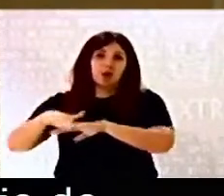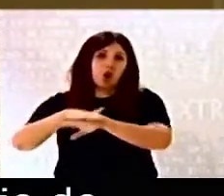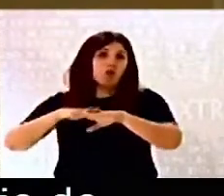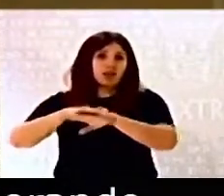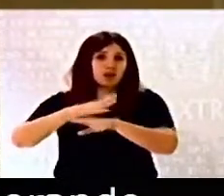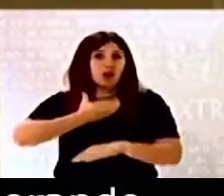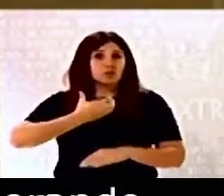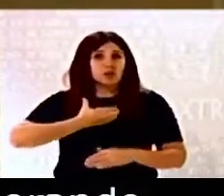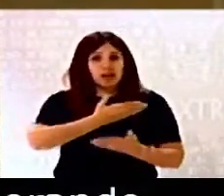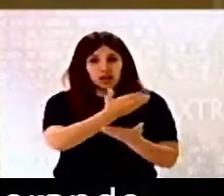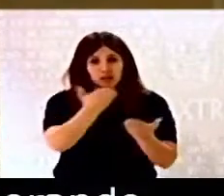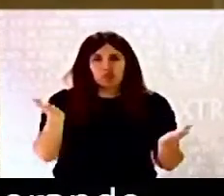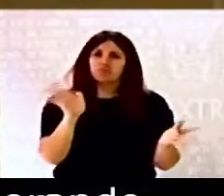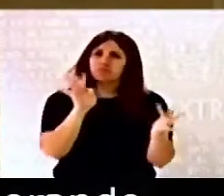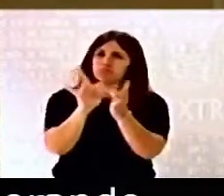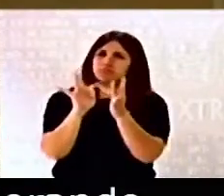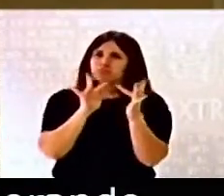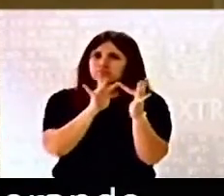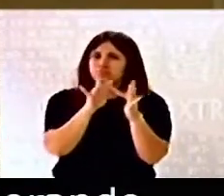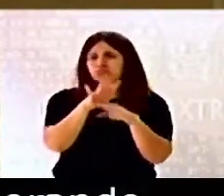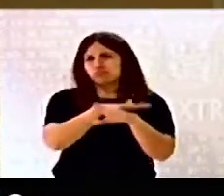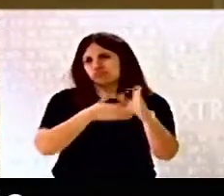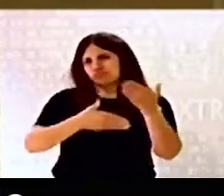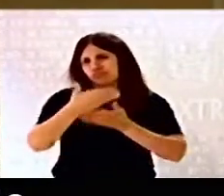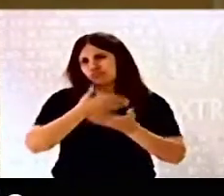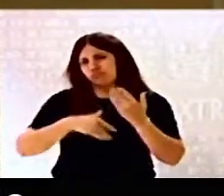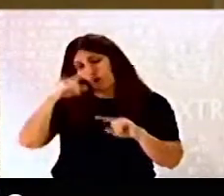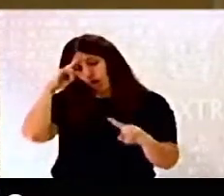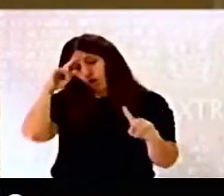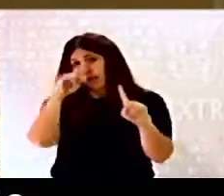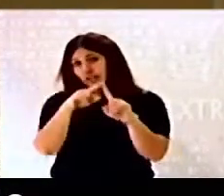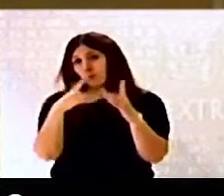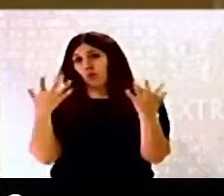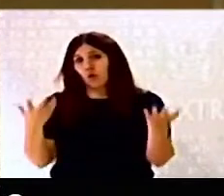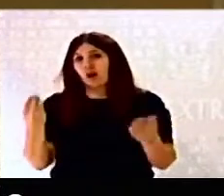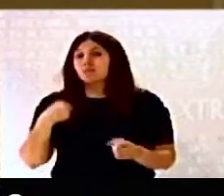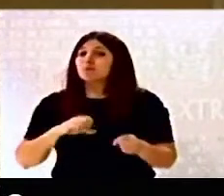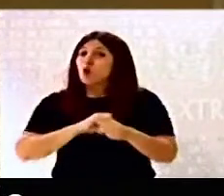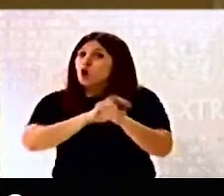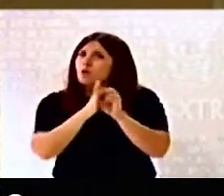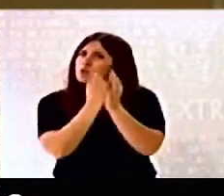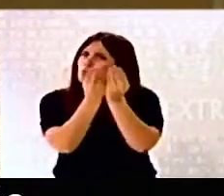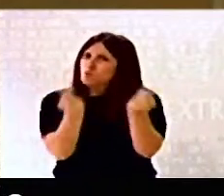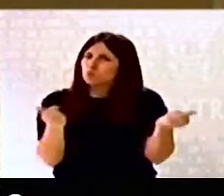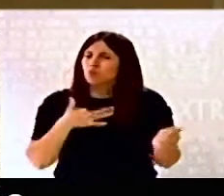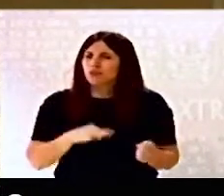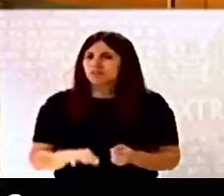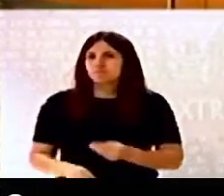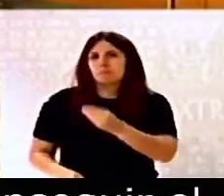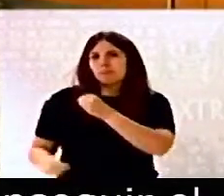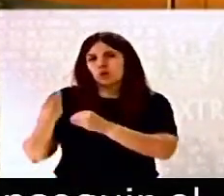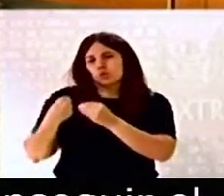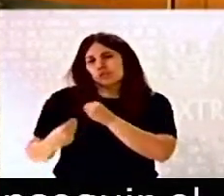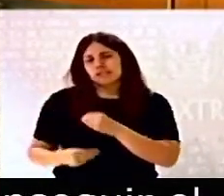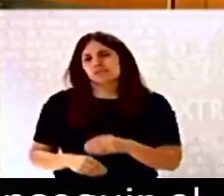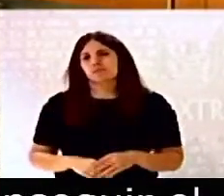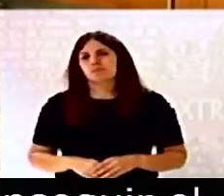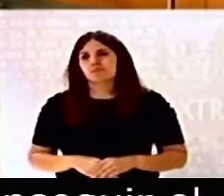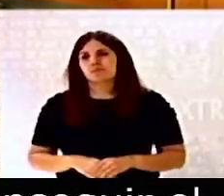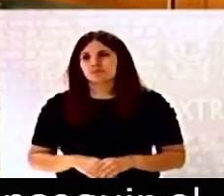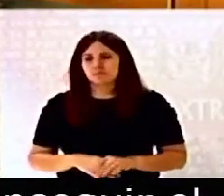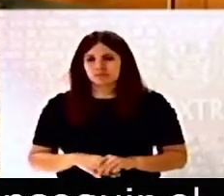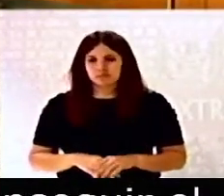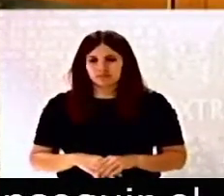locales para conseguir el mejor fin de librarnos de este terrible coronavirus. Preguntas.